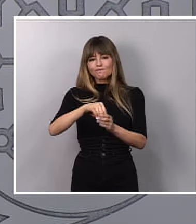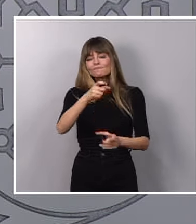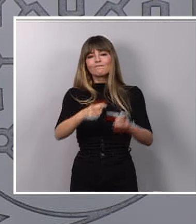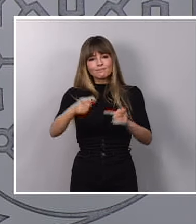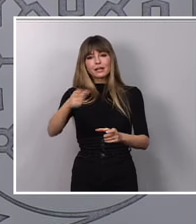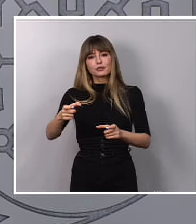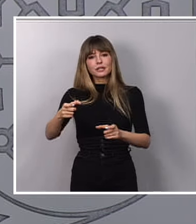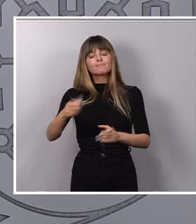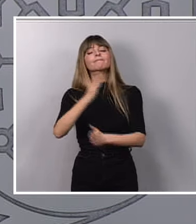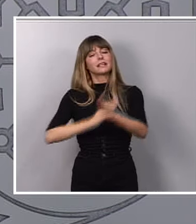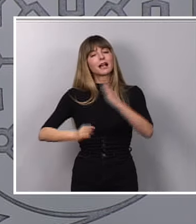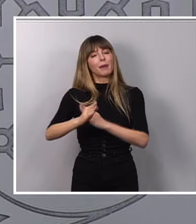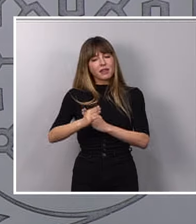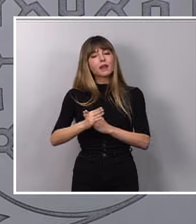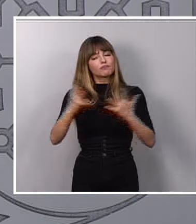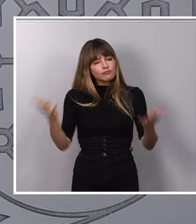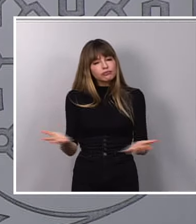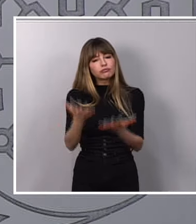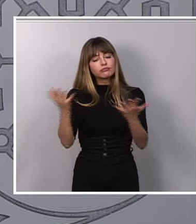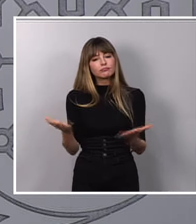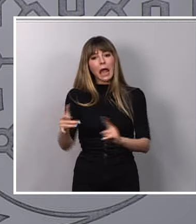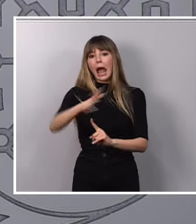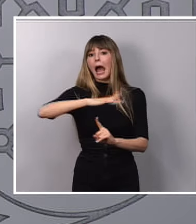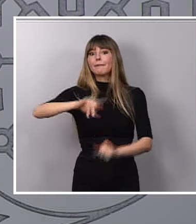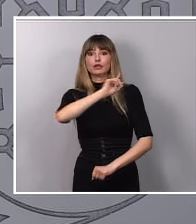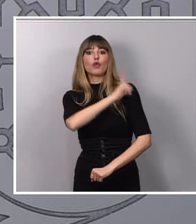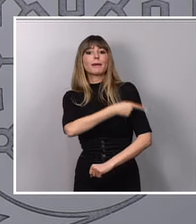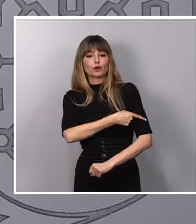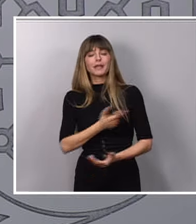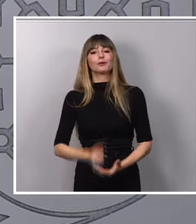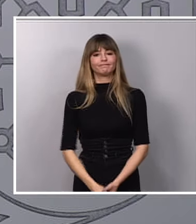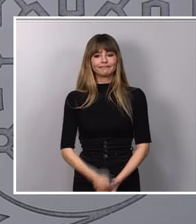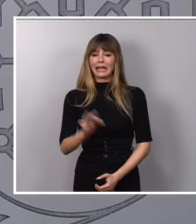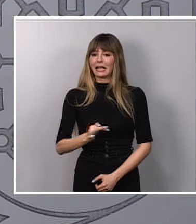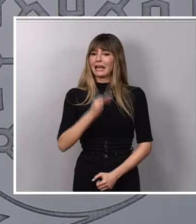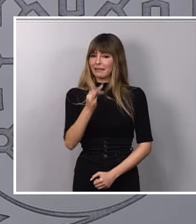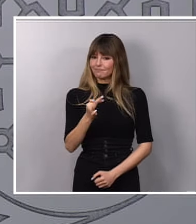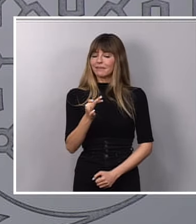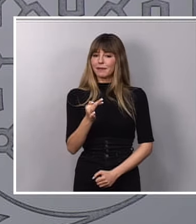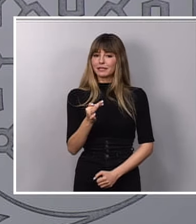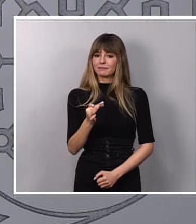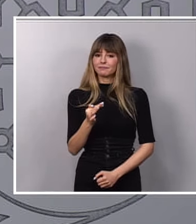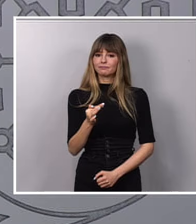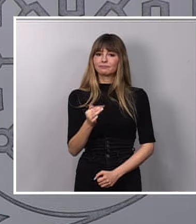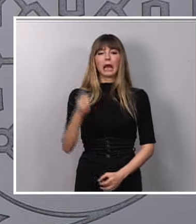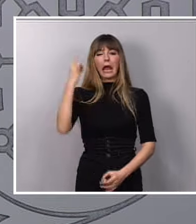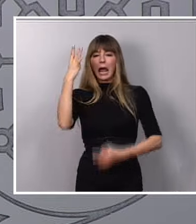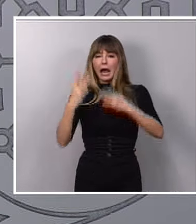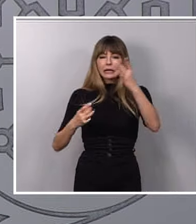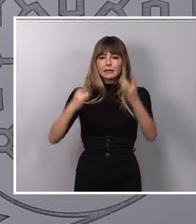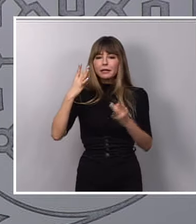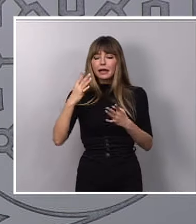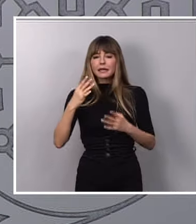personas con algún tipo de discapacidad en el ámbito deportivo y sobre todo también trabaja enfocando importantes actividades para